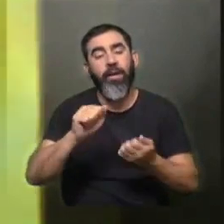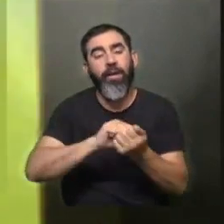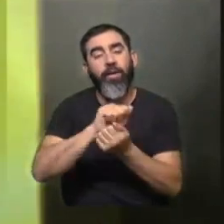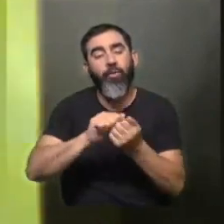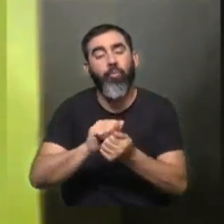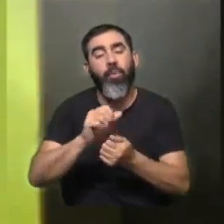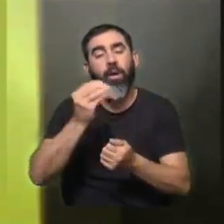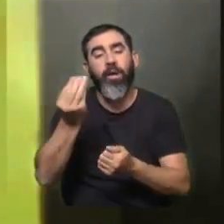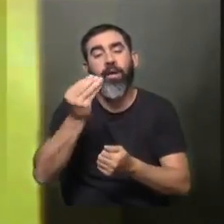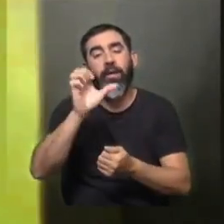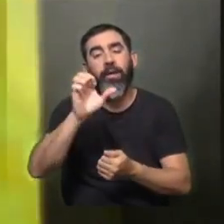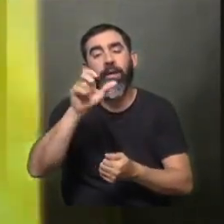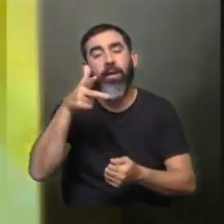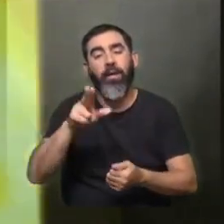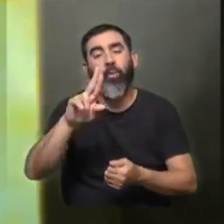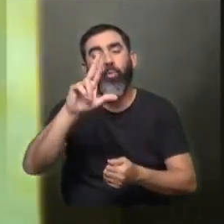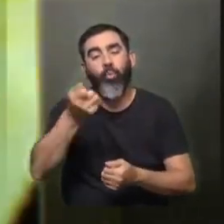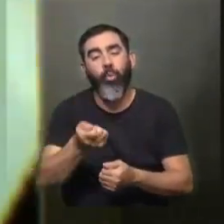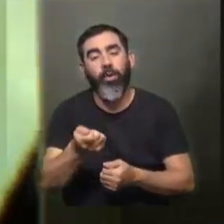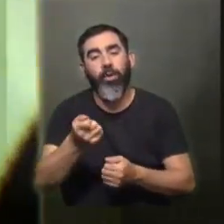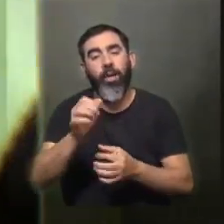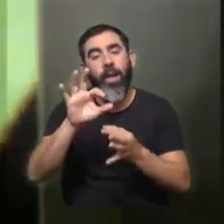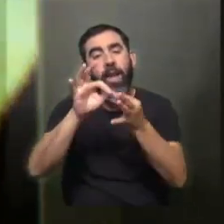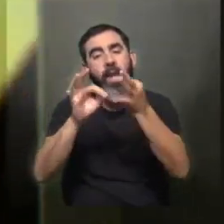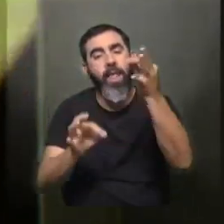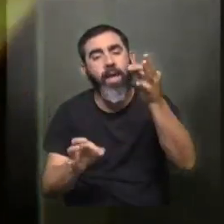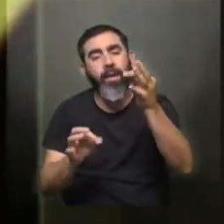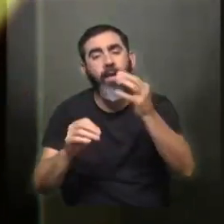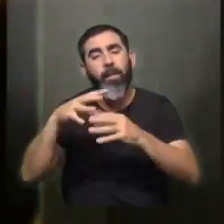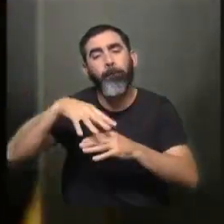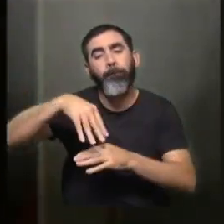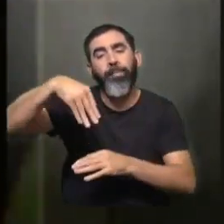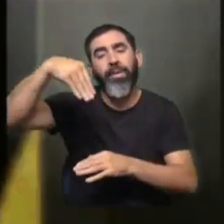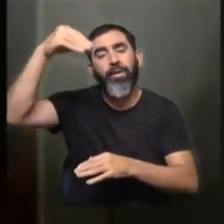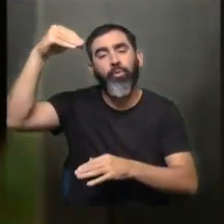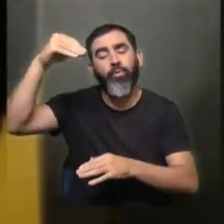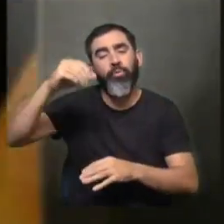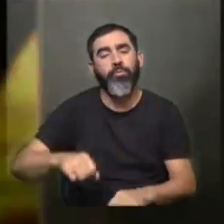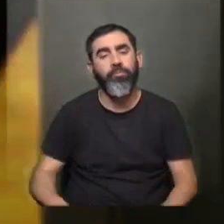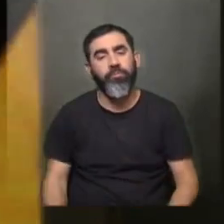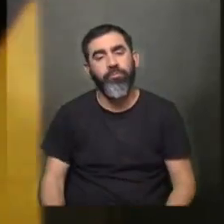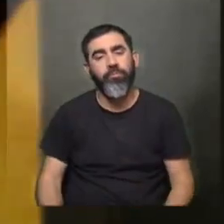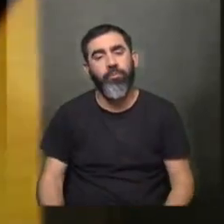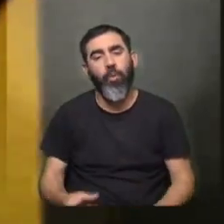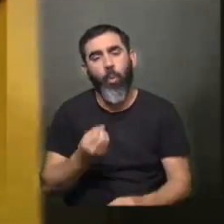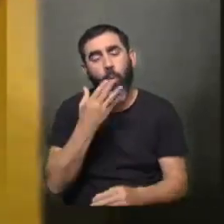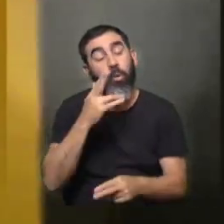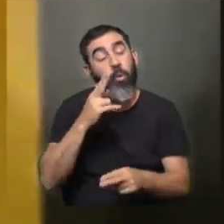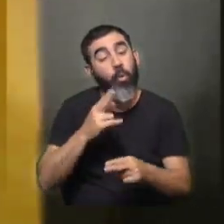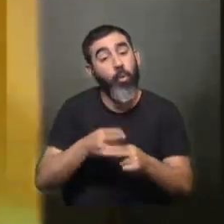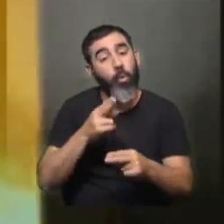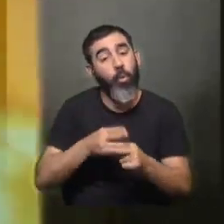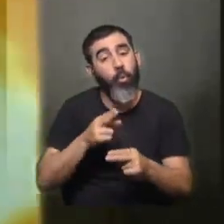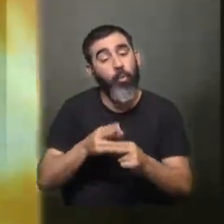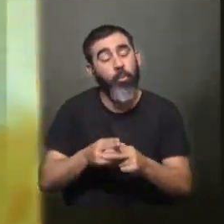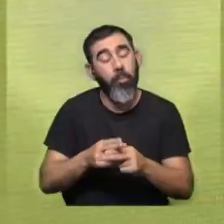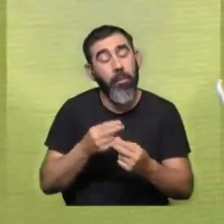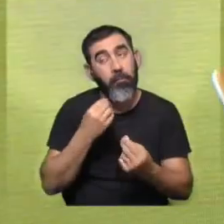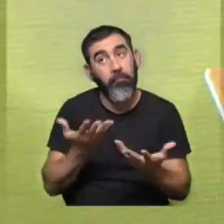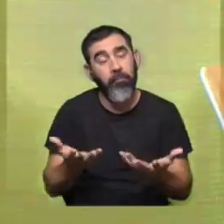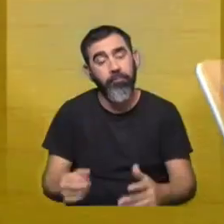significa liana de los espíritus. Es una bebida que se consigue... Perdóname, qué buen nombre, no conocía el origen de la palabra.